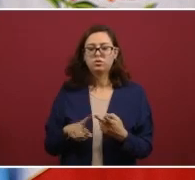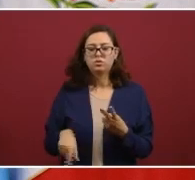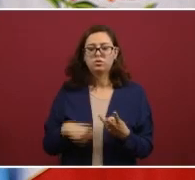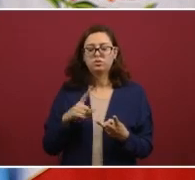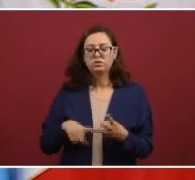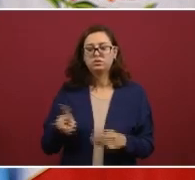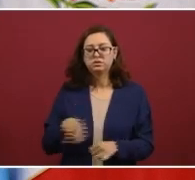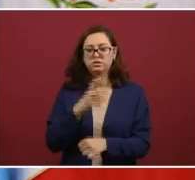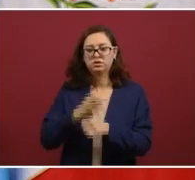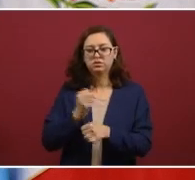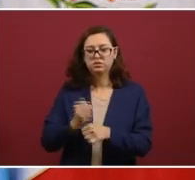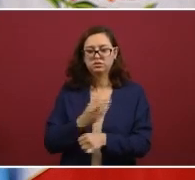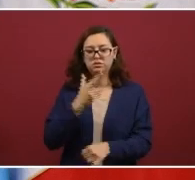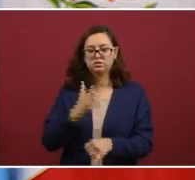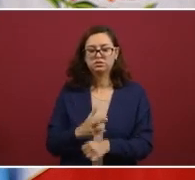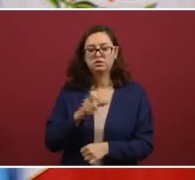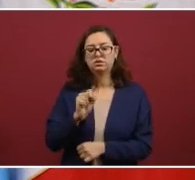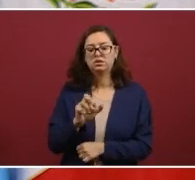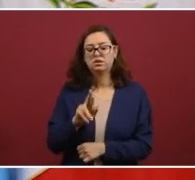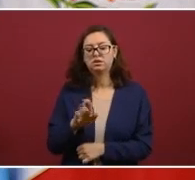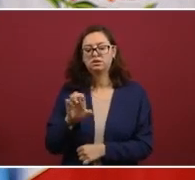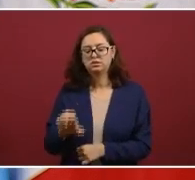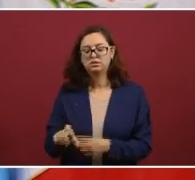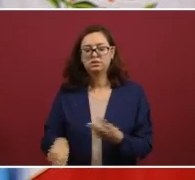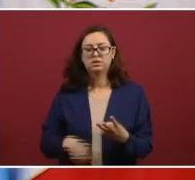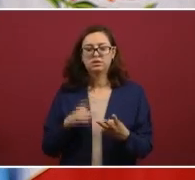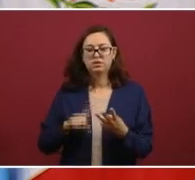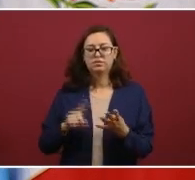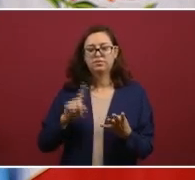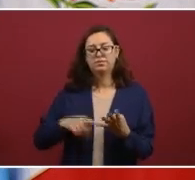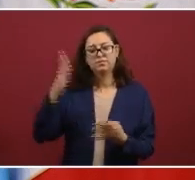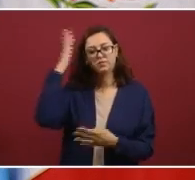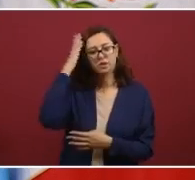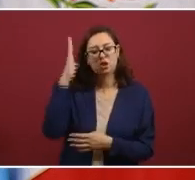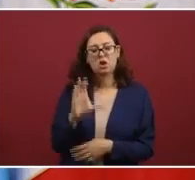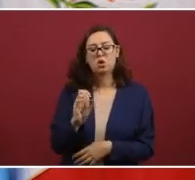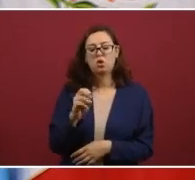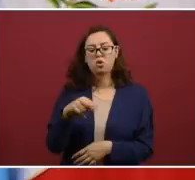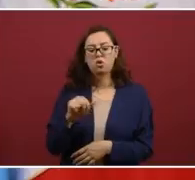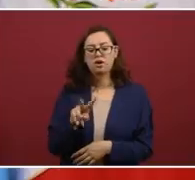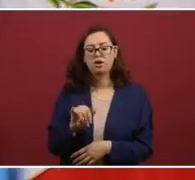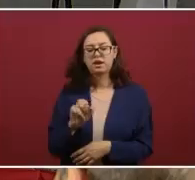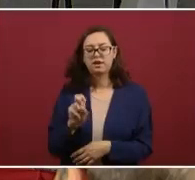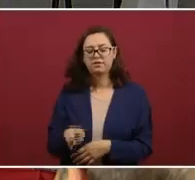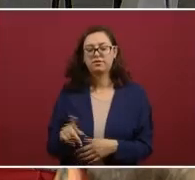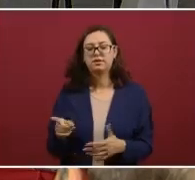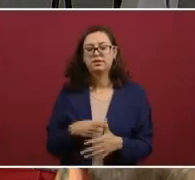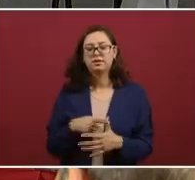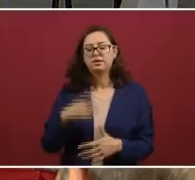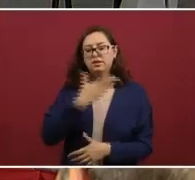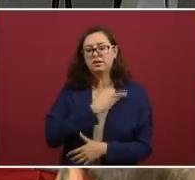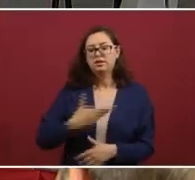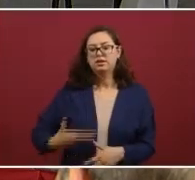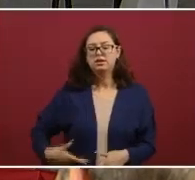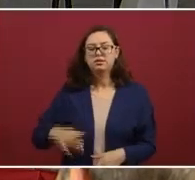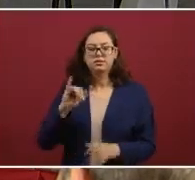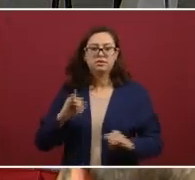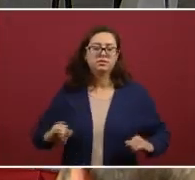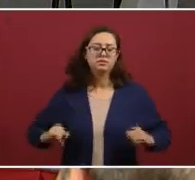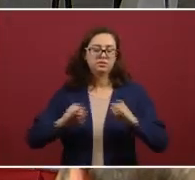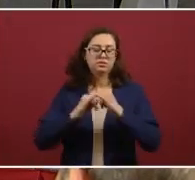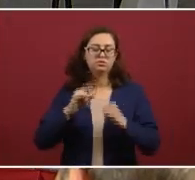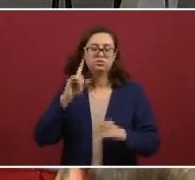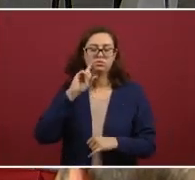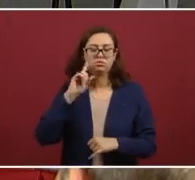señor subsecretario de Relaciones Exteriores, señora titular de la CONADIM, señora presidente del Instituto Nacional de las Mujeres, señoras